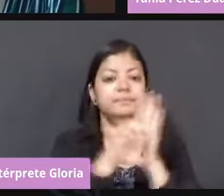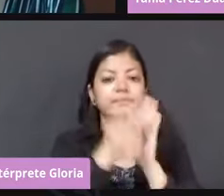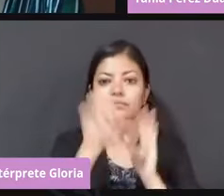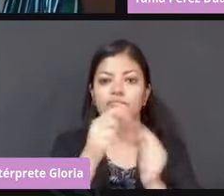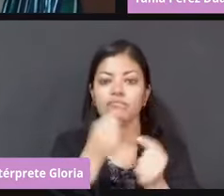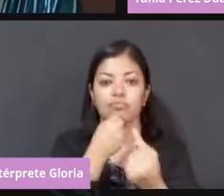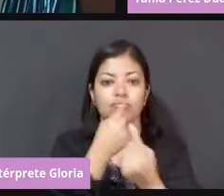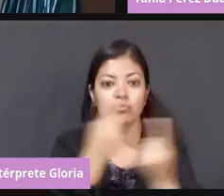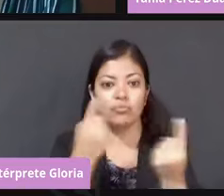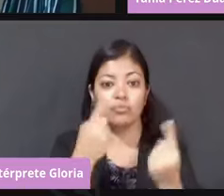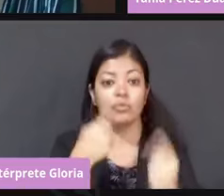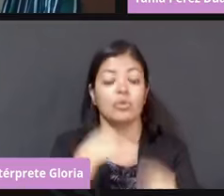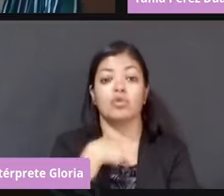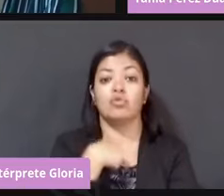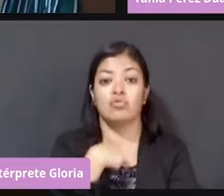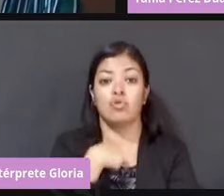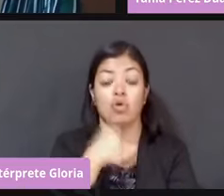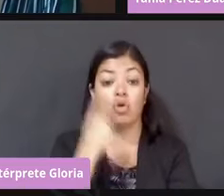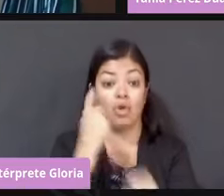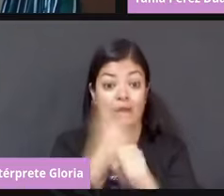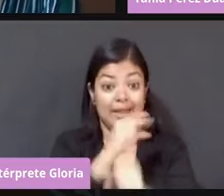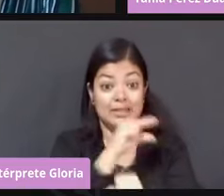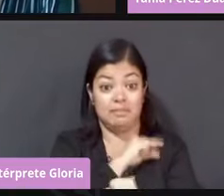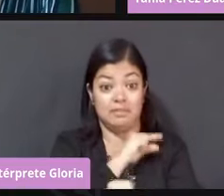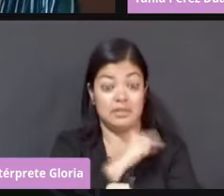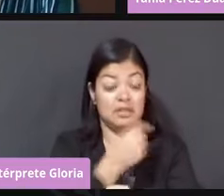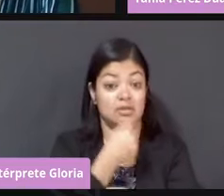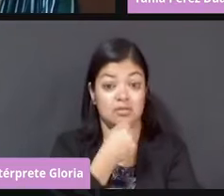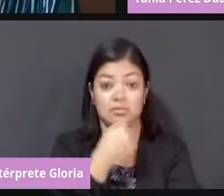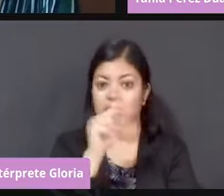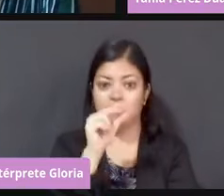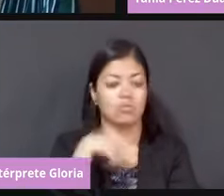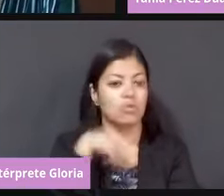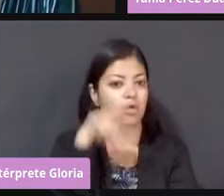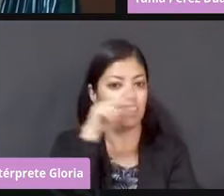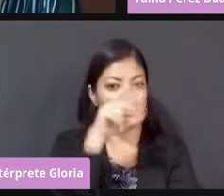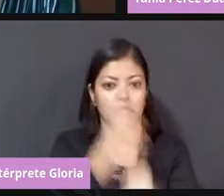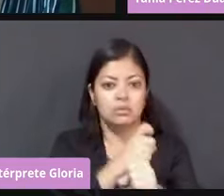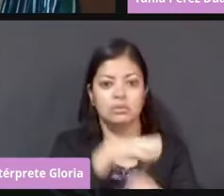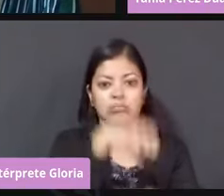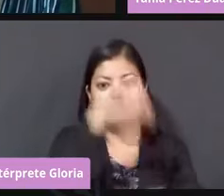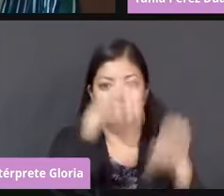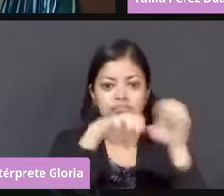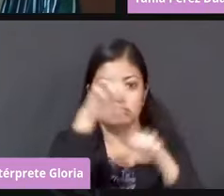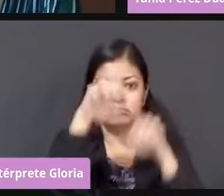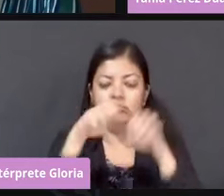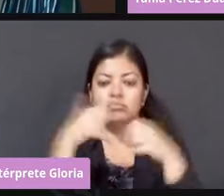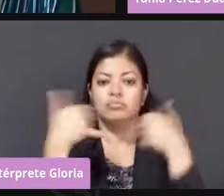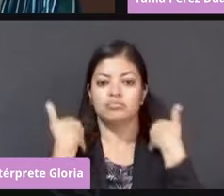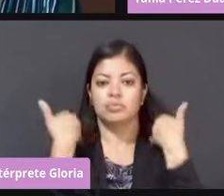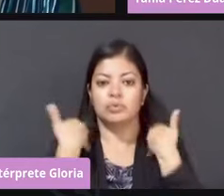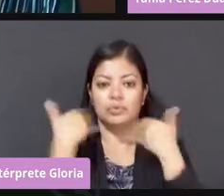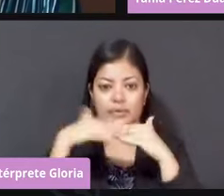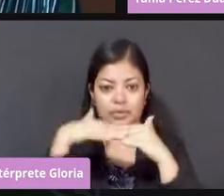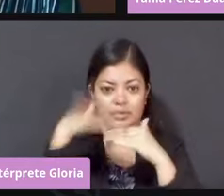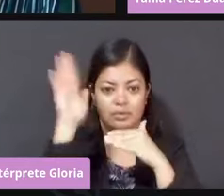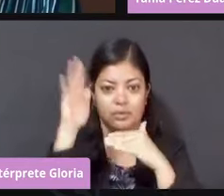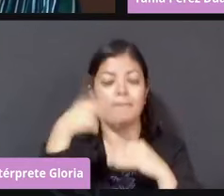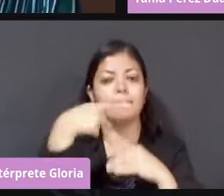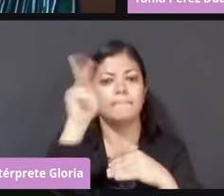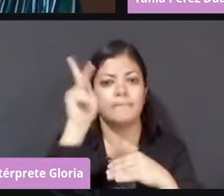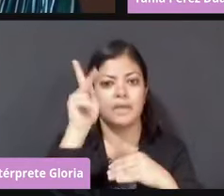niños, yo no soy especialista en niños, yo veo más bien adultos, bueno, adolescentes, adultos y para arriba. Pero